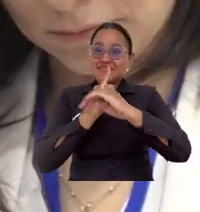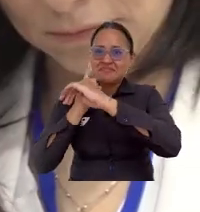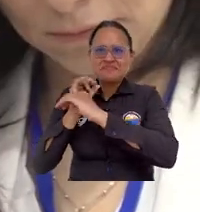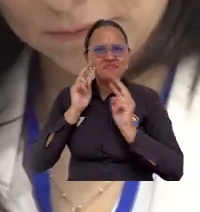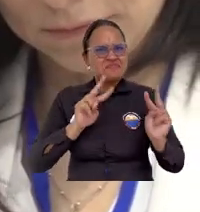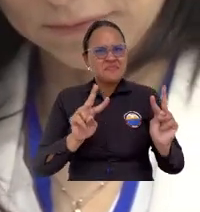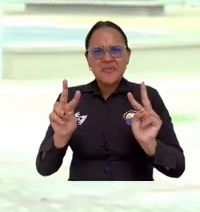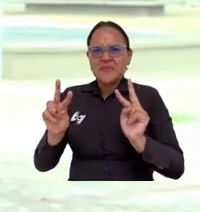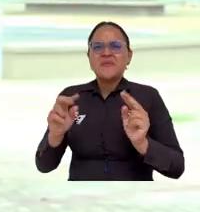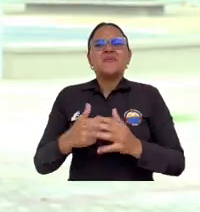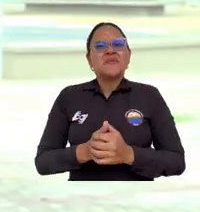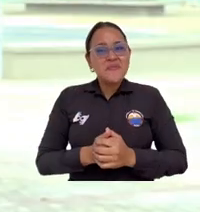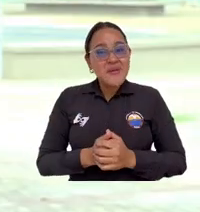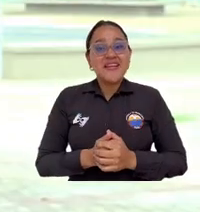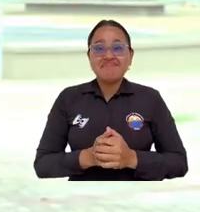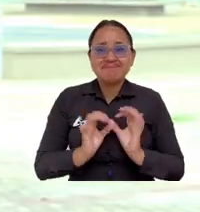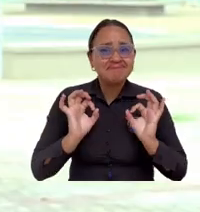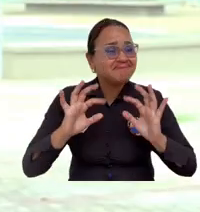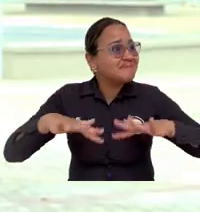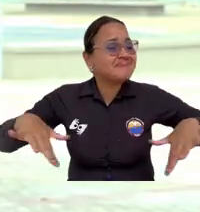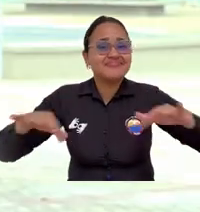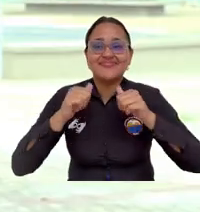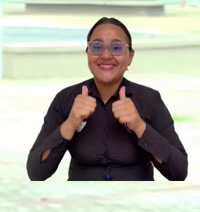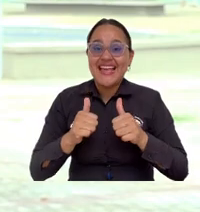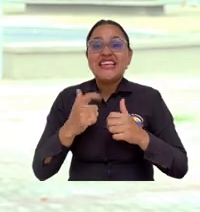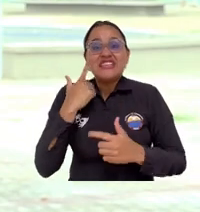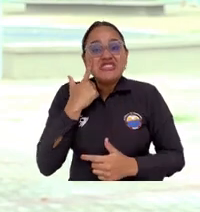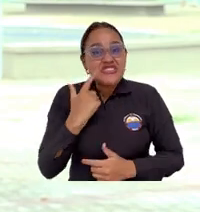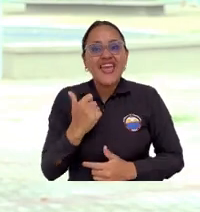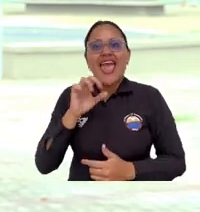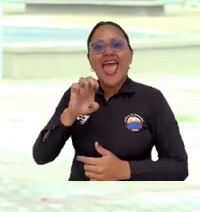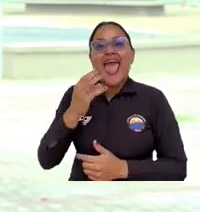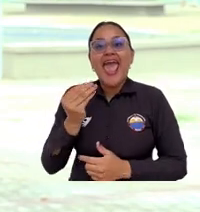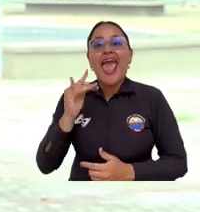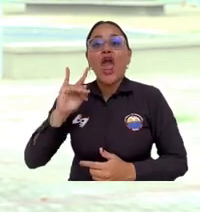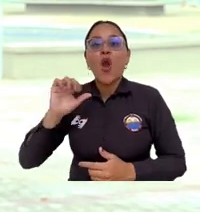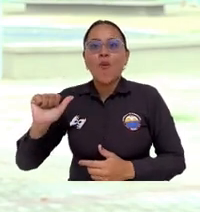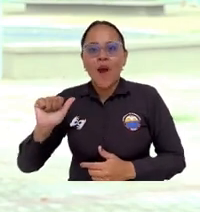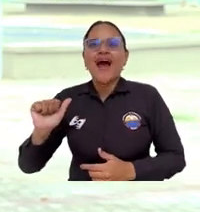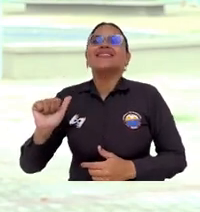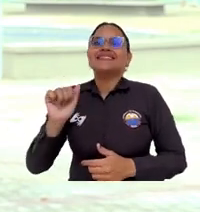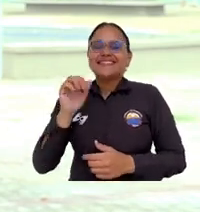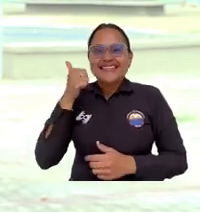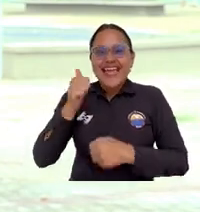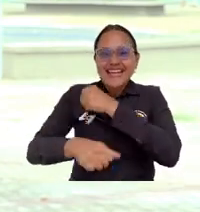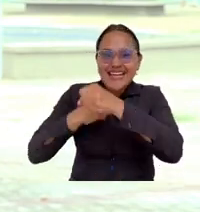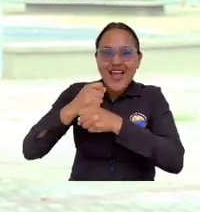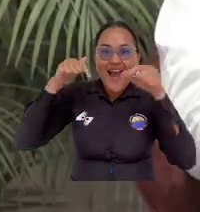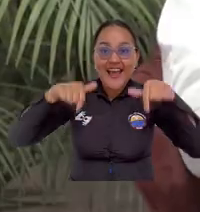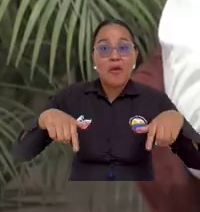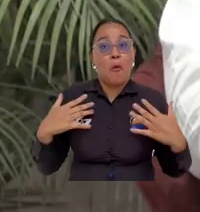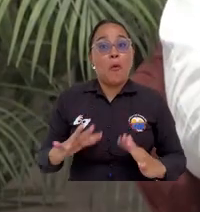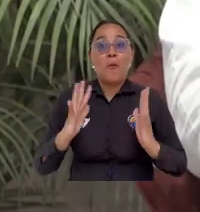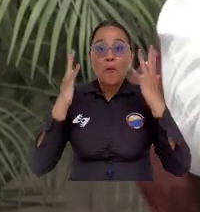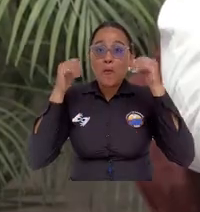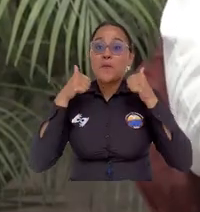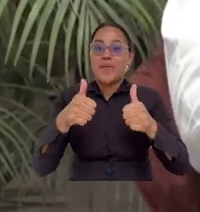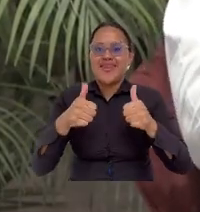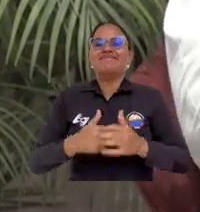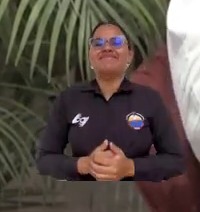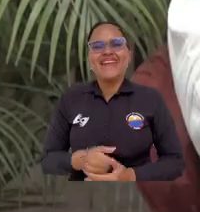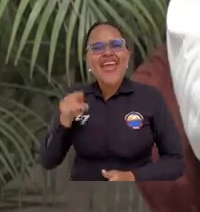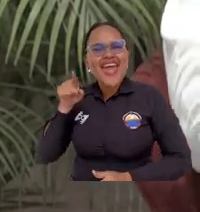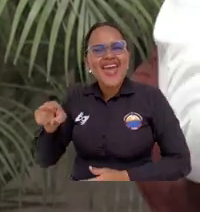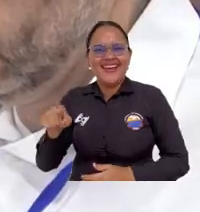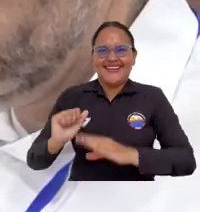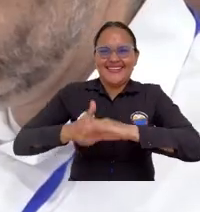y es una muy buena institución. Y qué bien por ECUA, que cumple sus 10 años aquí. El rector Pablo Vera